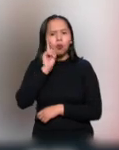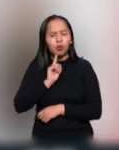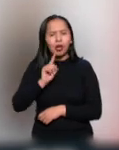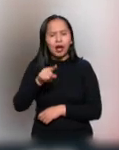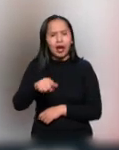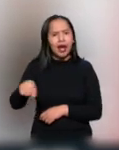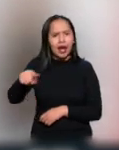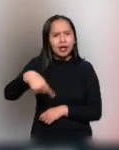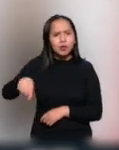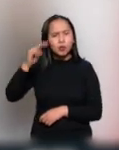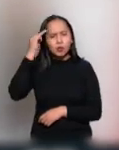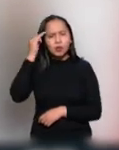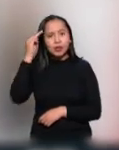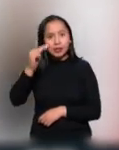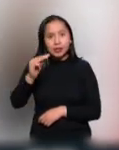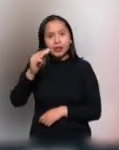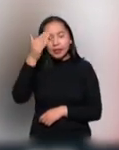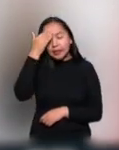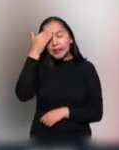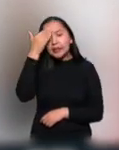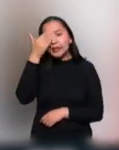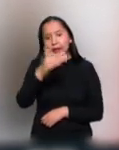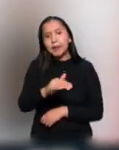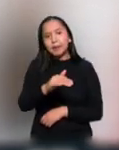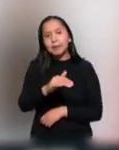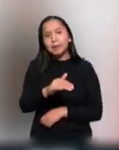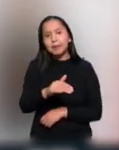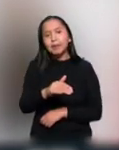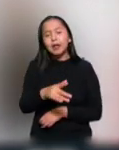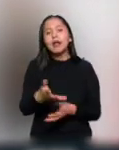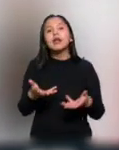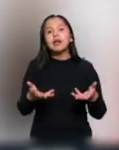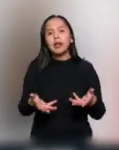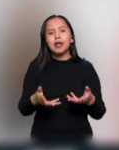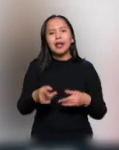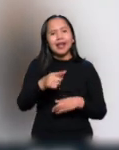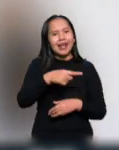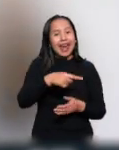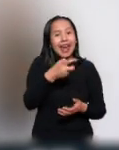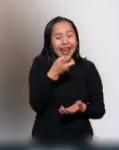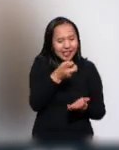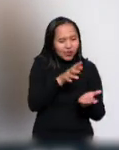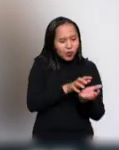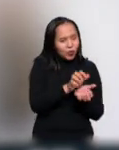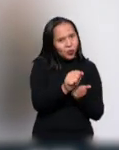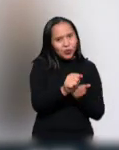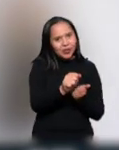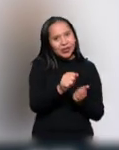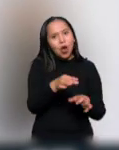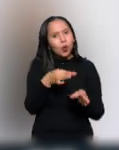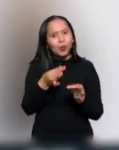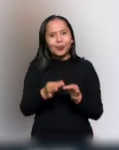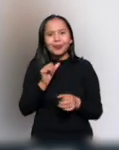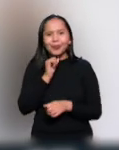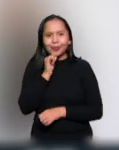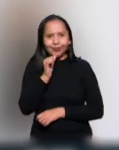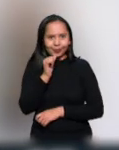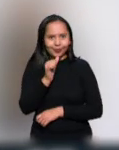Corte saben que lo que están haciendo es inconstitucional. Ellos lo